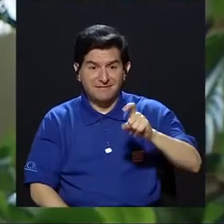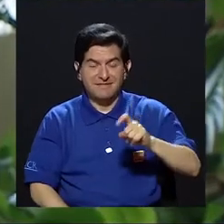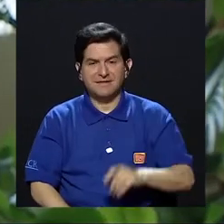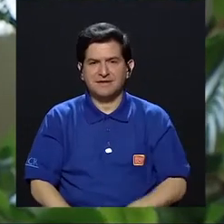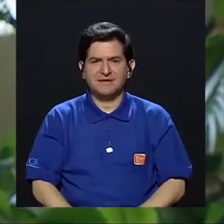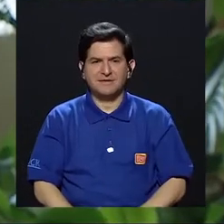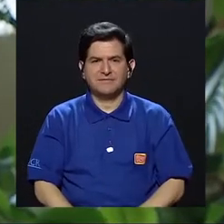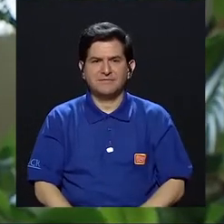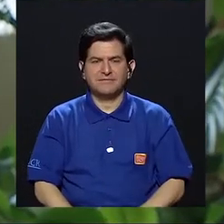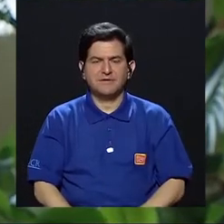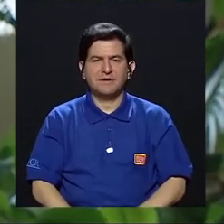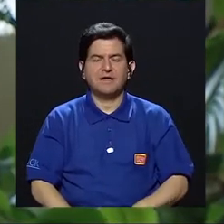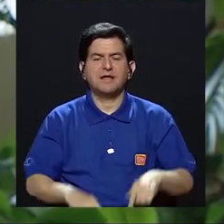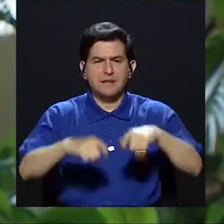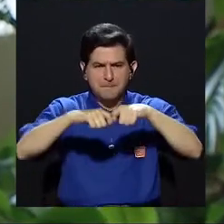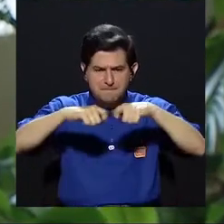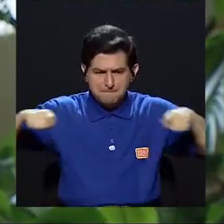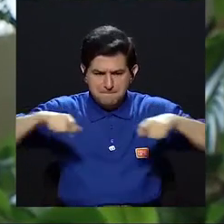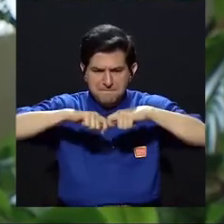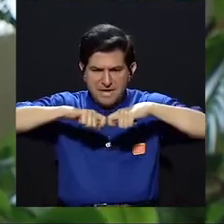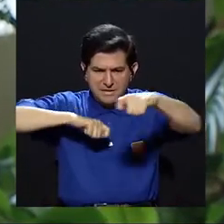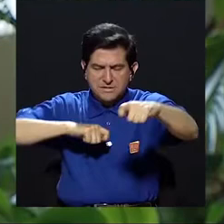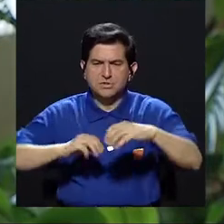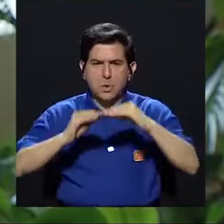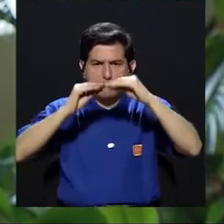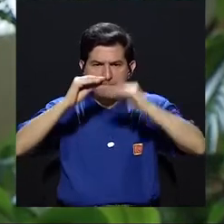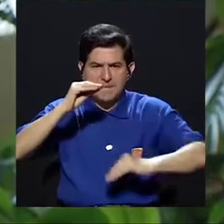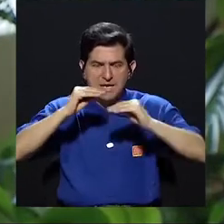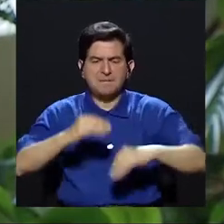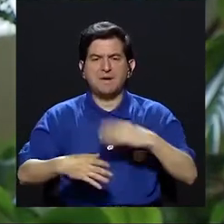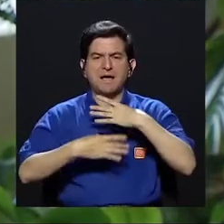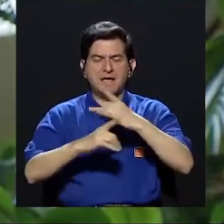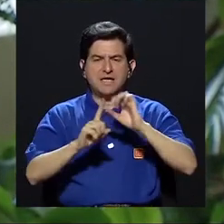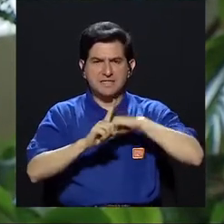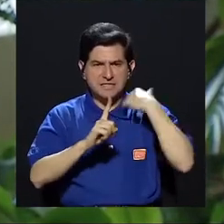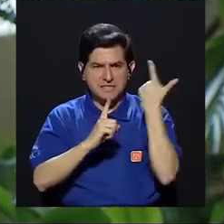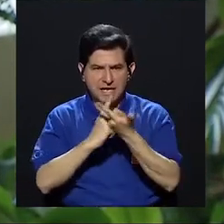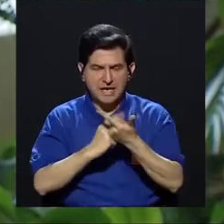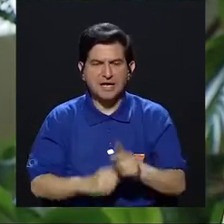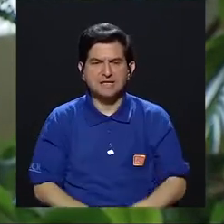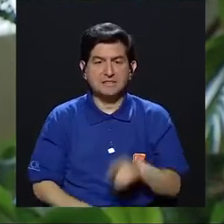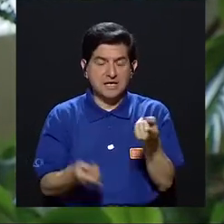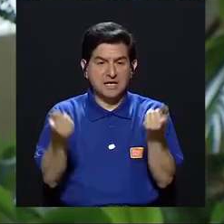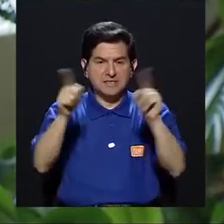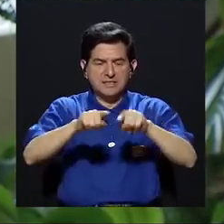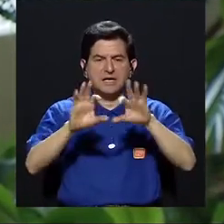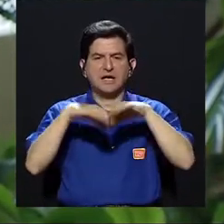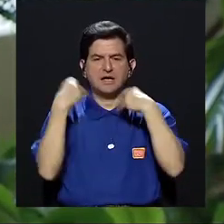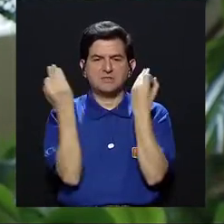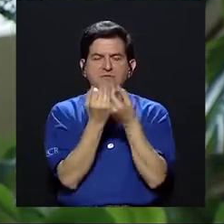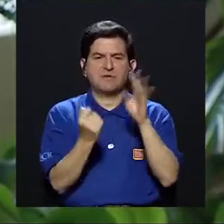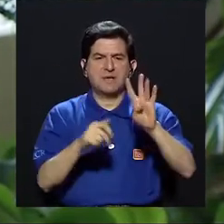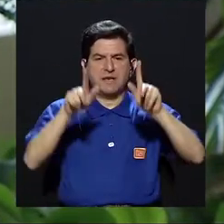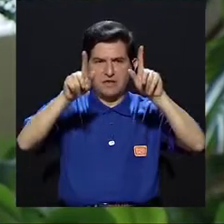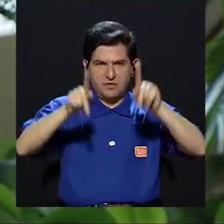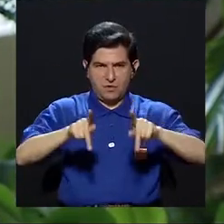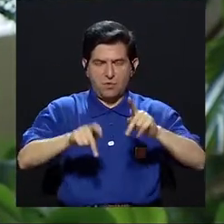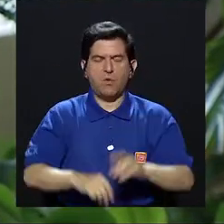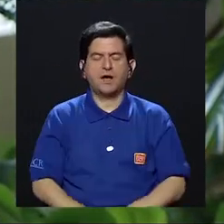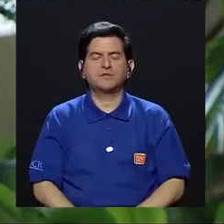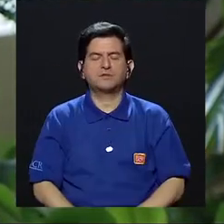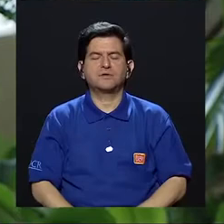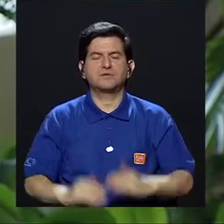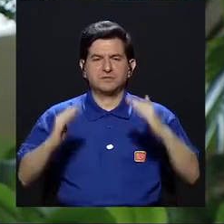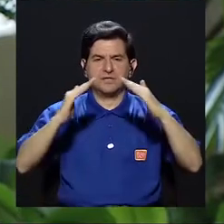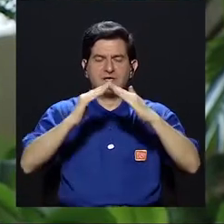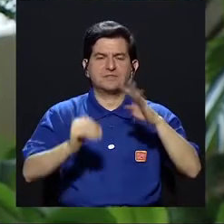con el tema de las medidas mínimas, ¿verdad? En interés social, la medida mínima para una familia de 4 miembros